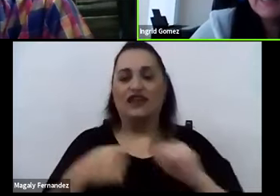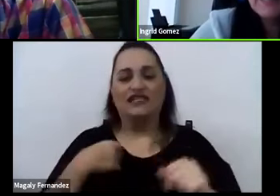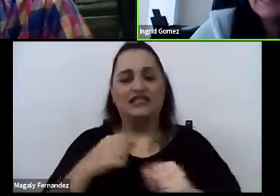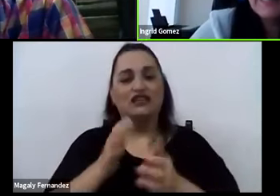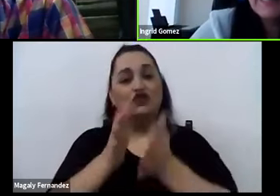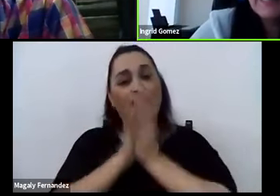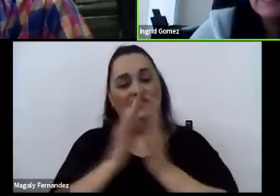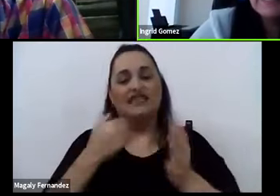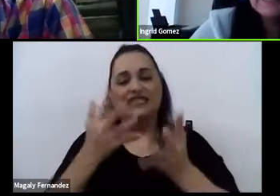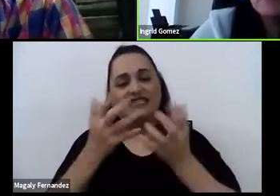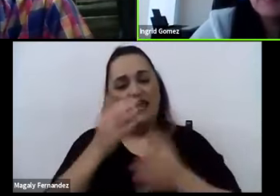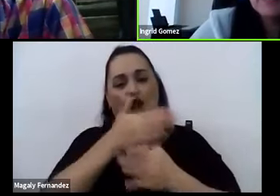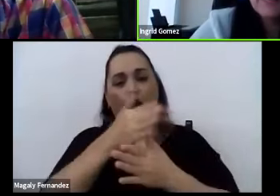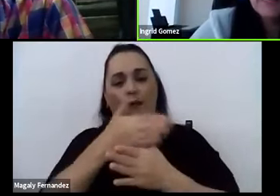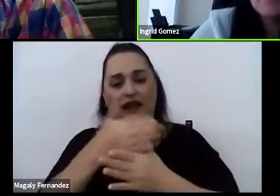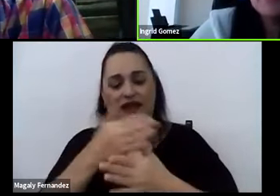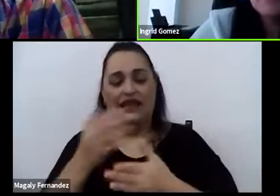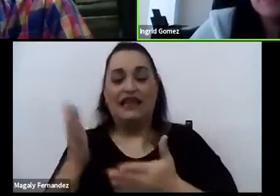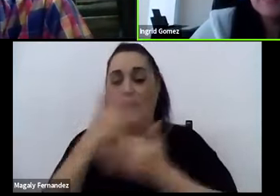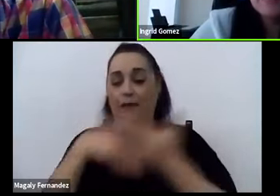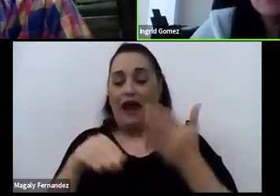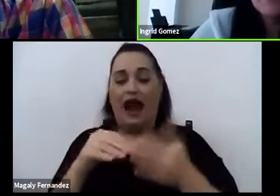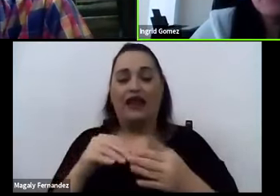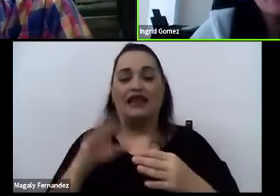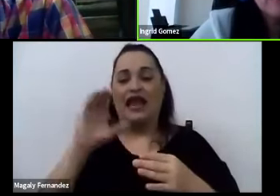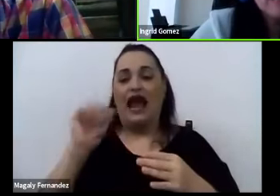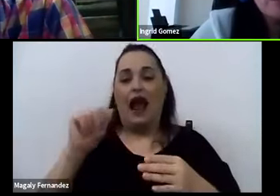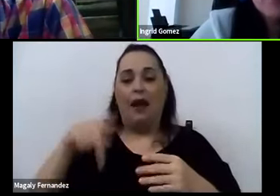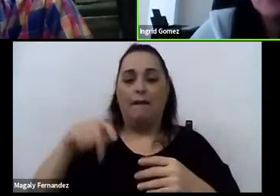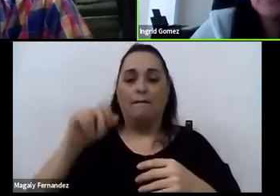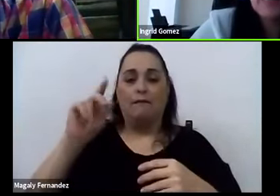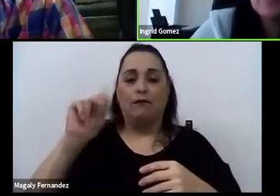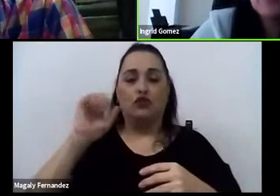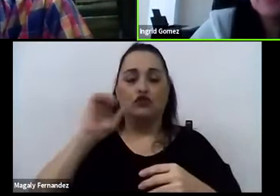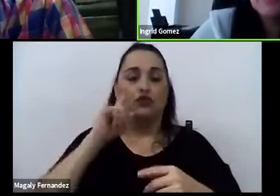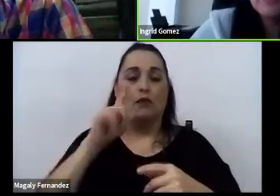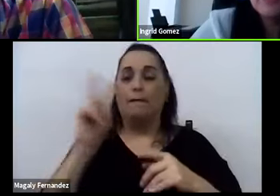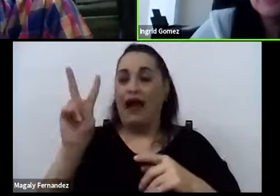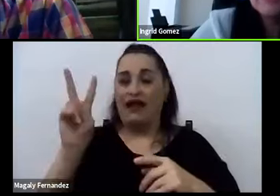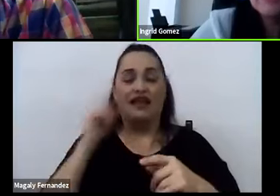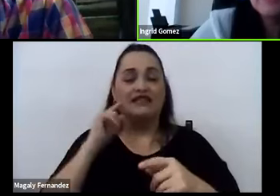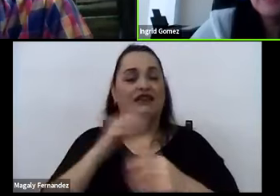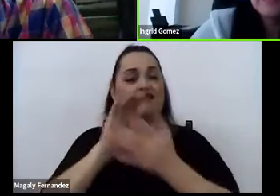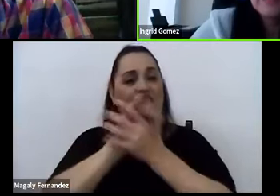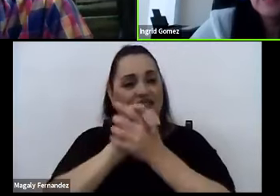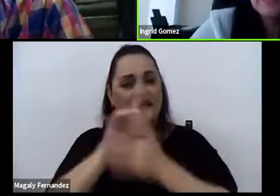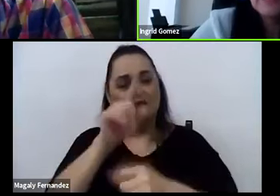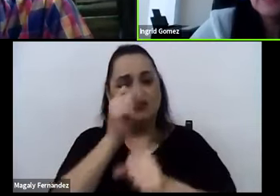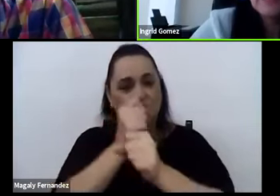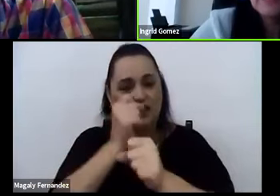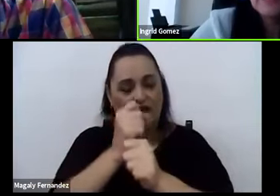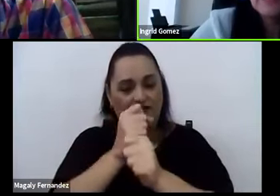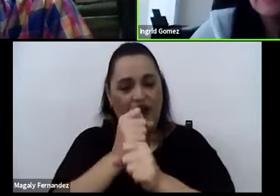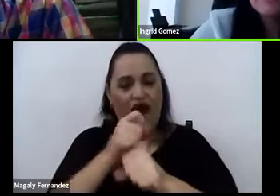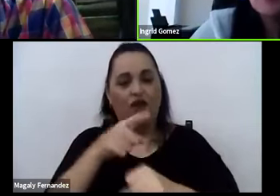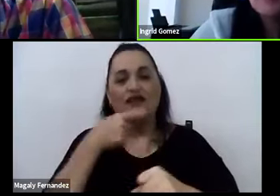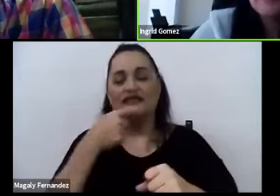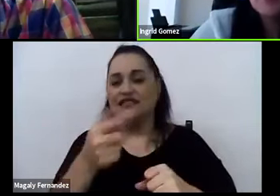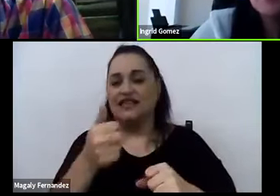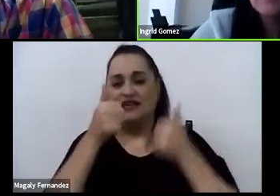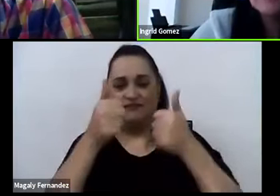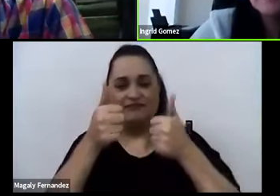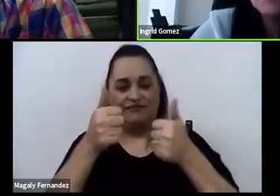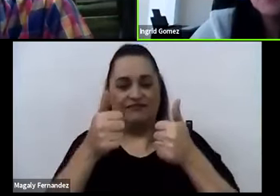quisiera compartirle. De parte de Campos Vargas, bueno, que lo felicita por su trabajo y sigue asiduamente